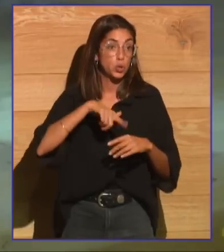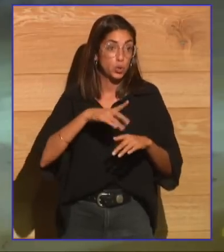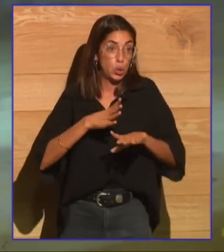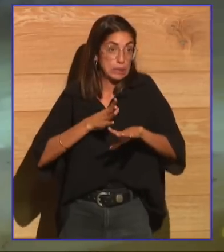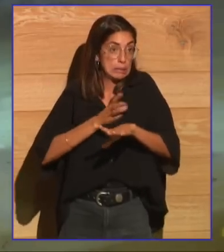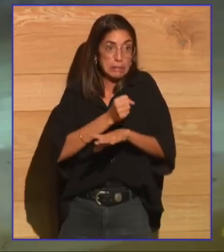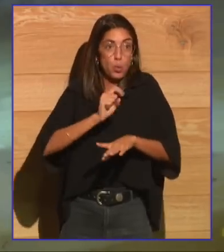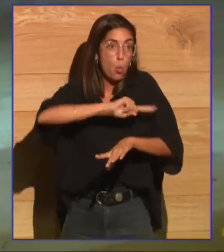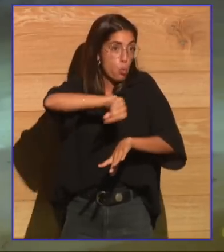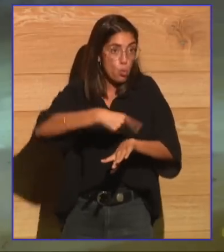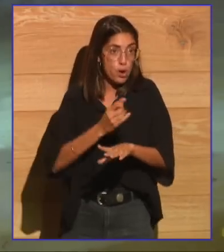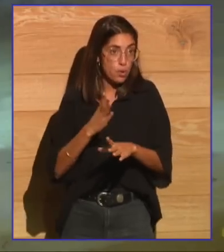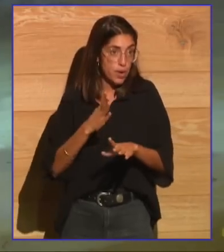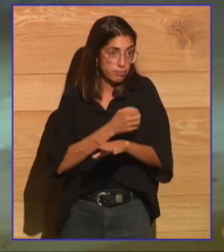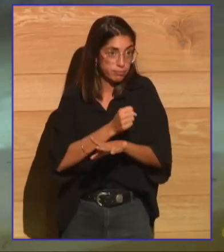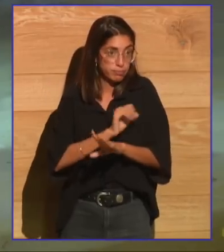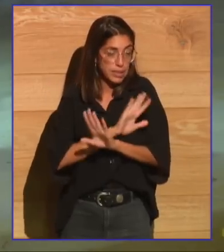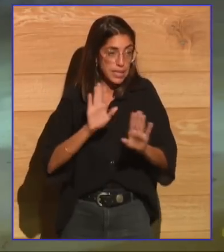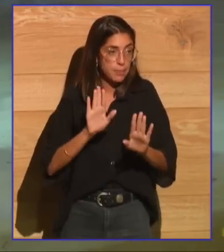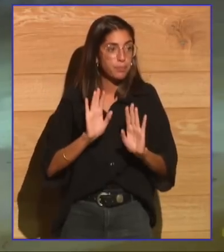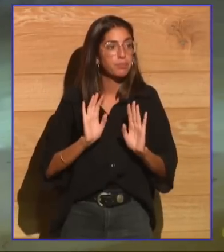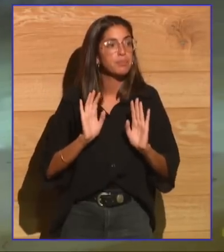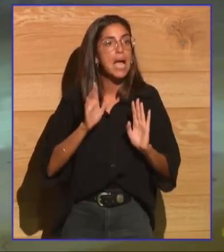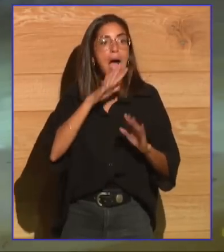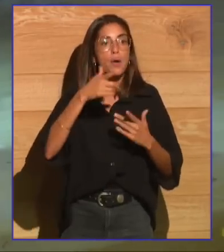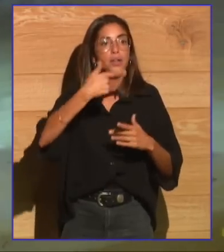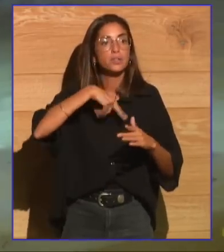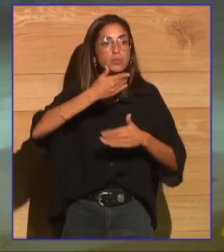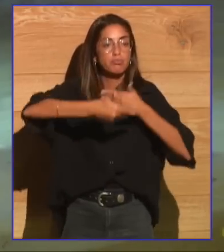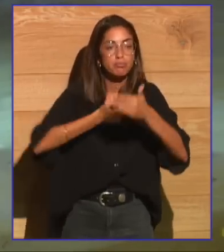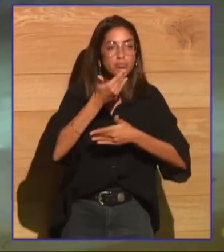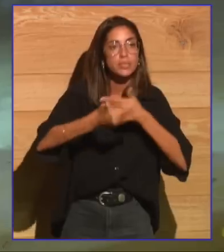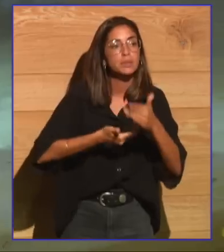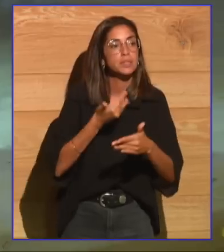pero es que yo creo que era era imprescindible es vamos a avanzar vamos